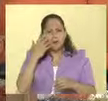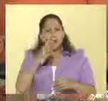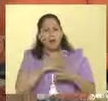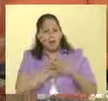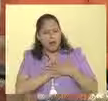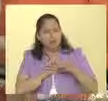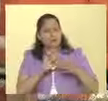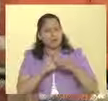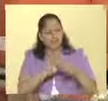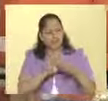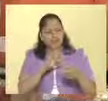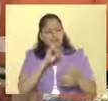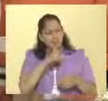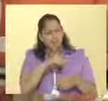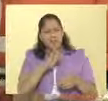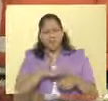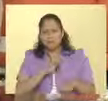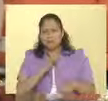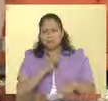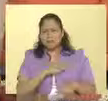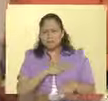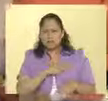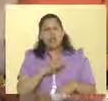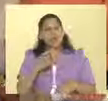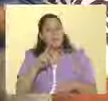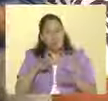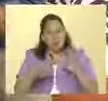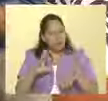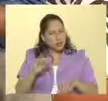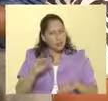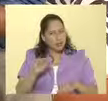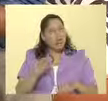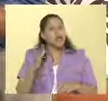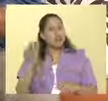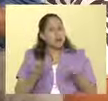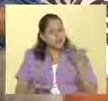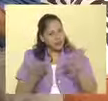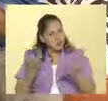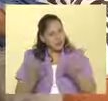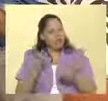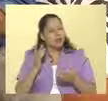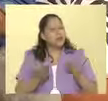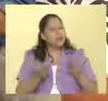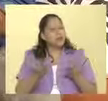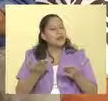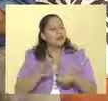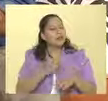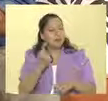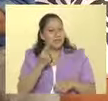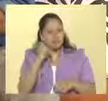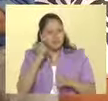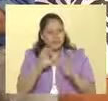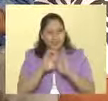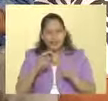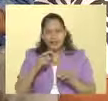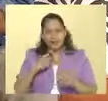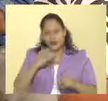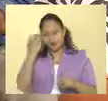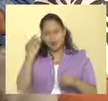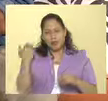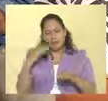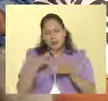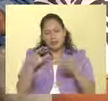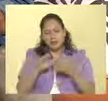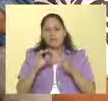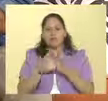mejor que cualquier otro animal. Pero muchas veces, muchas veces no. Depende. ¿De qué depende, obviamente? No sé si lo hemos mencionado, pero hemos